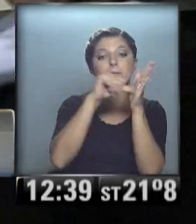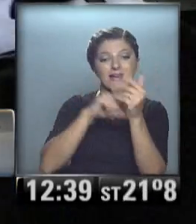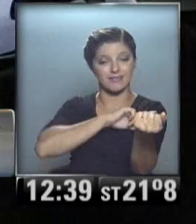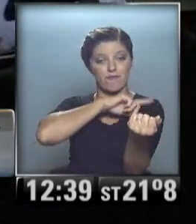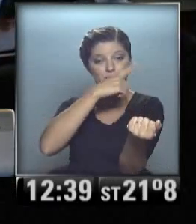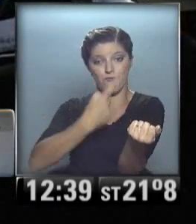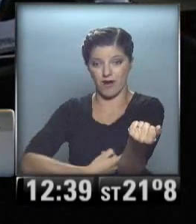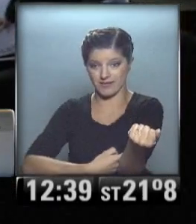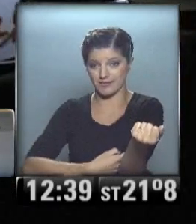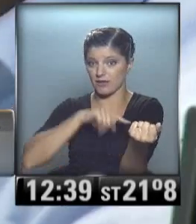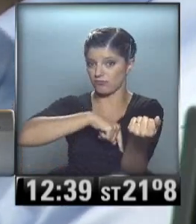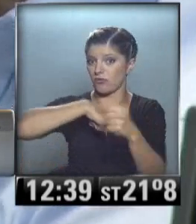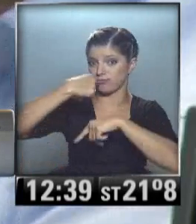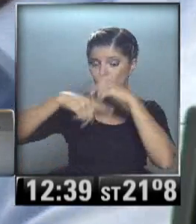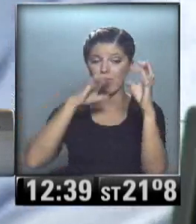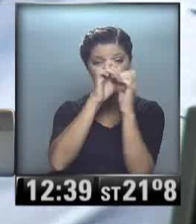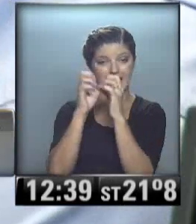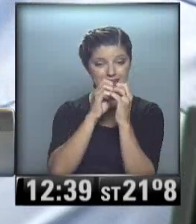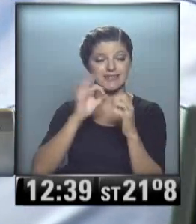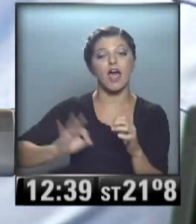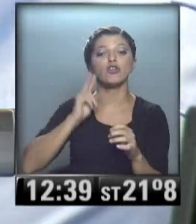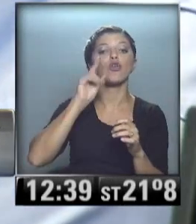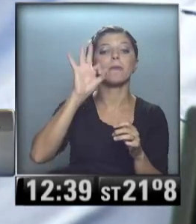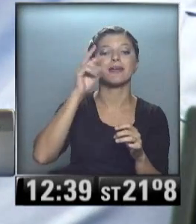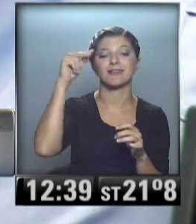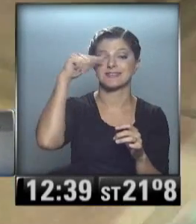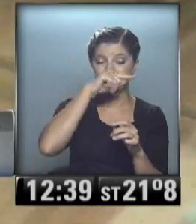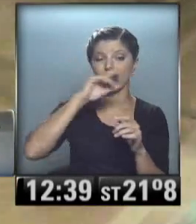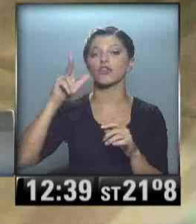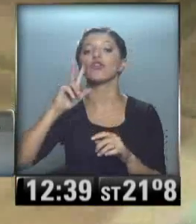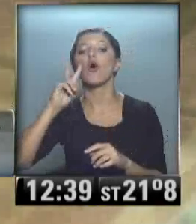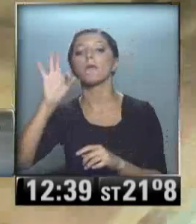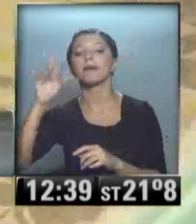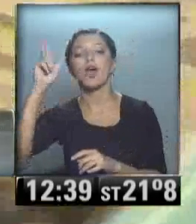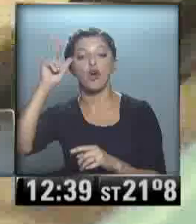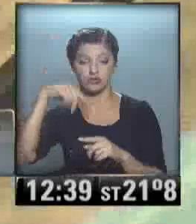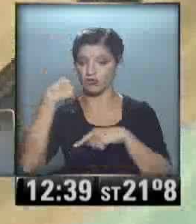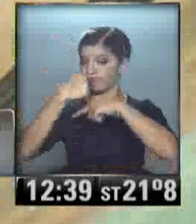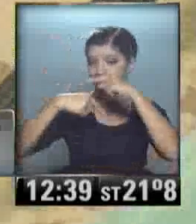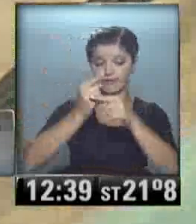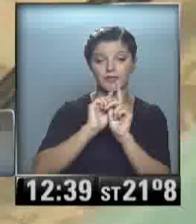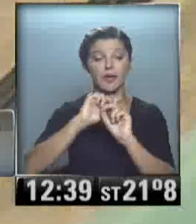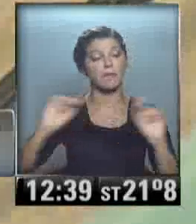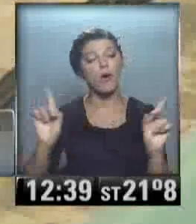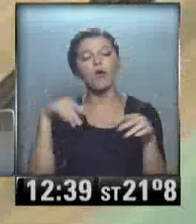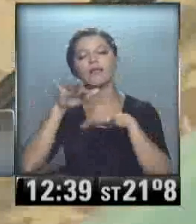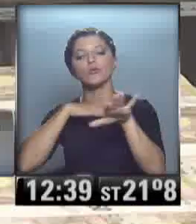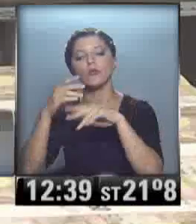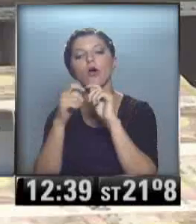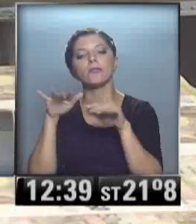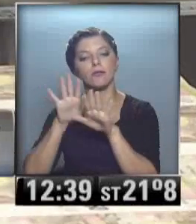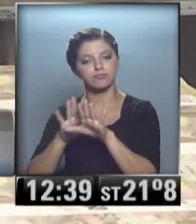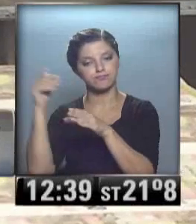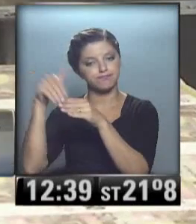predominantes cambiaron con la crisis de 2007-2008. Tampoco cambió la lógica de acumulación financiera, la